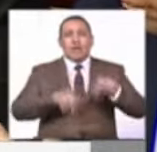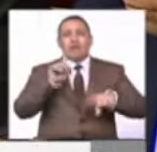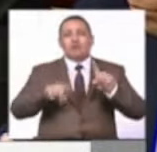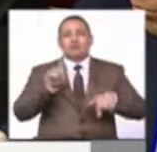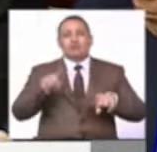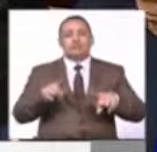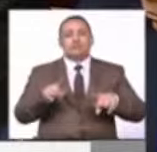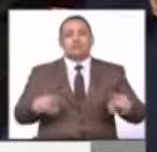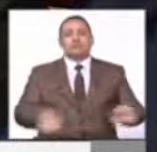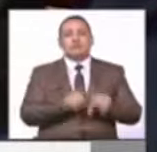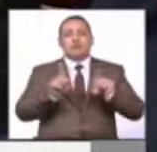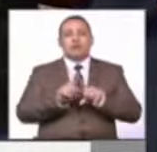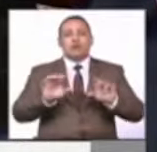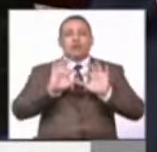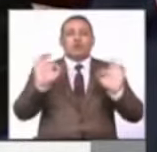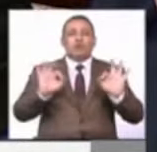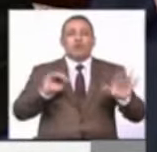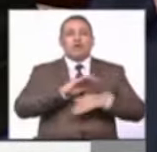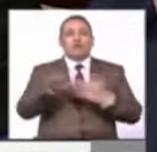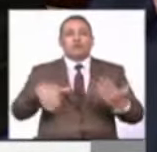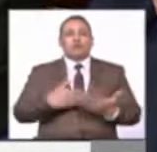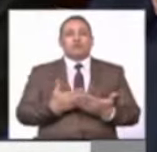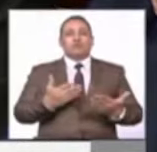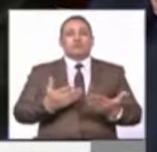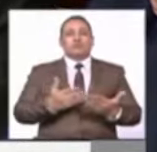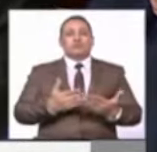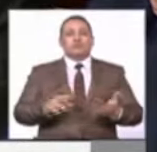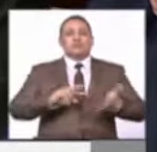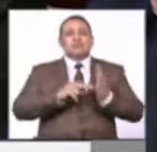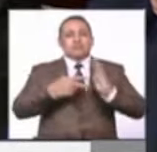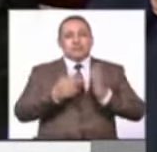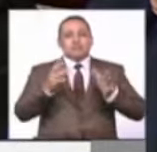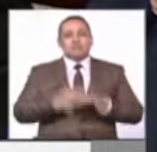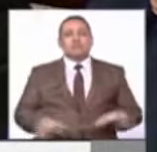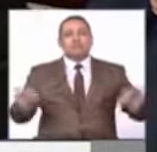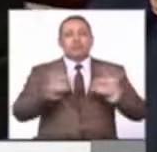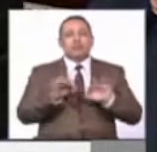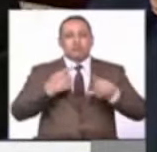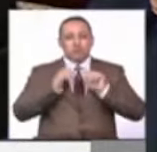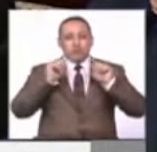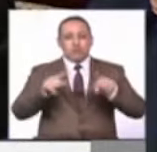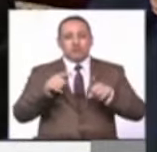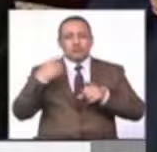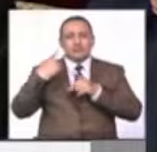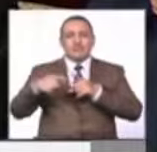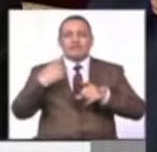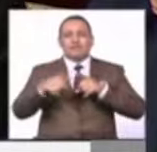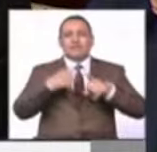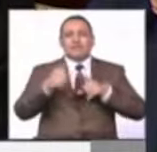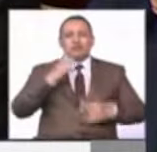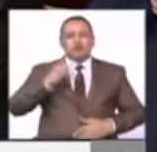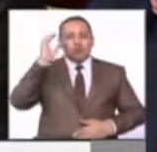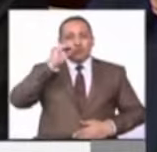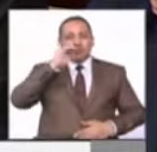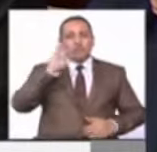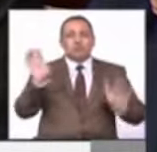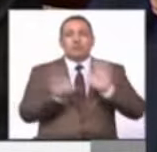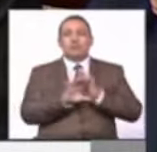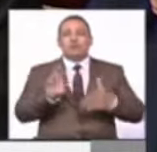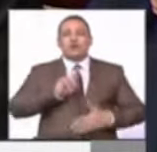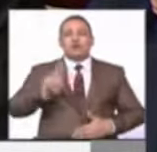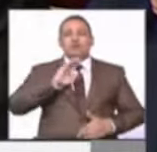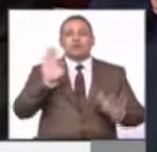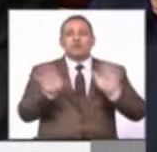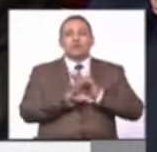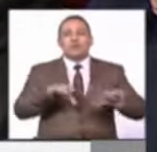ellos o a todos ellos es importante Por eso ese conjunto de criterios que usemos